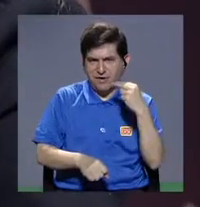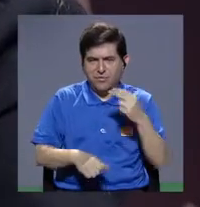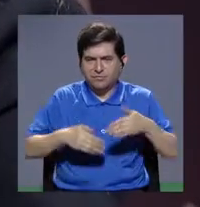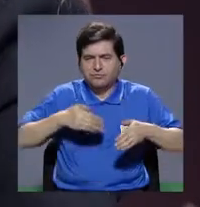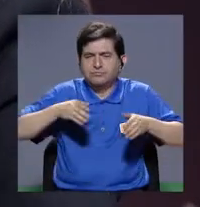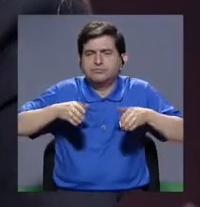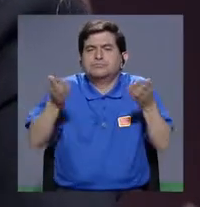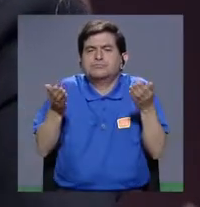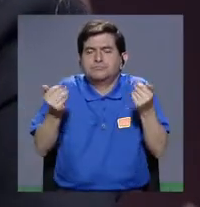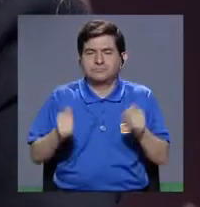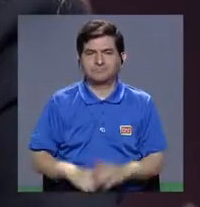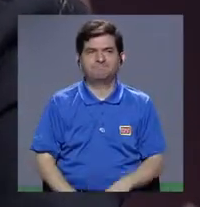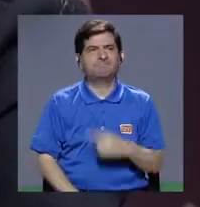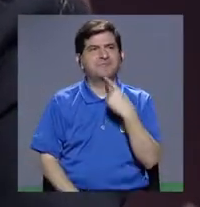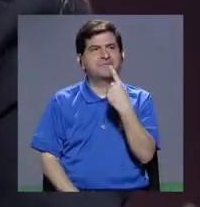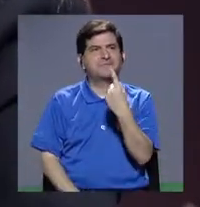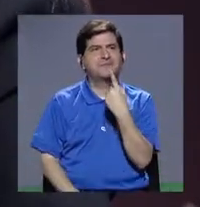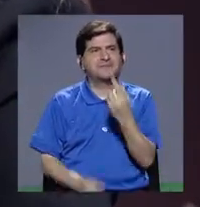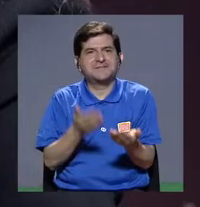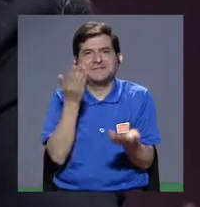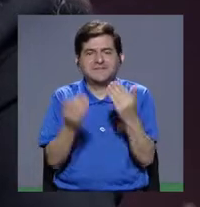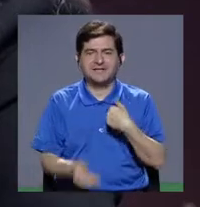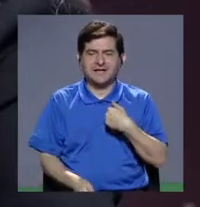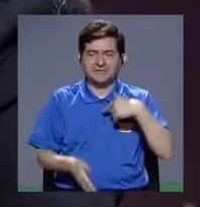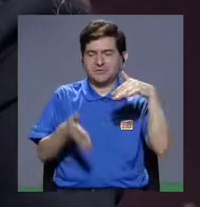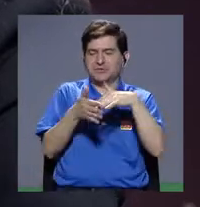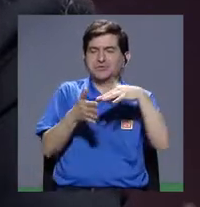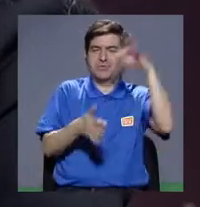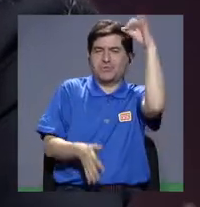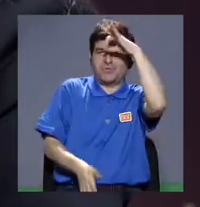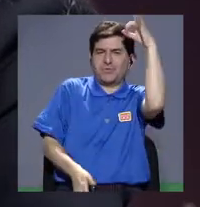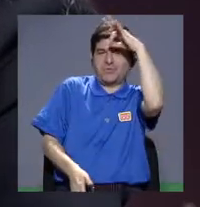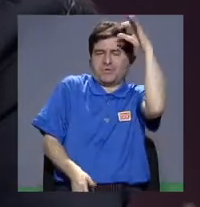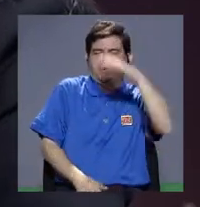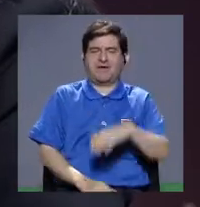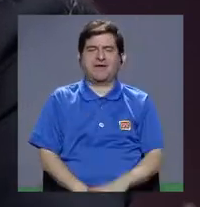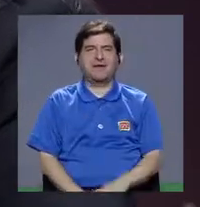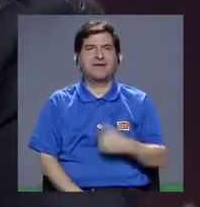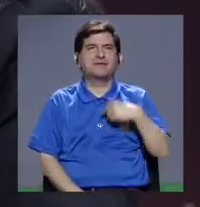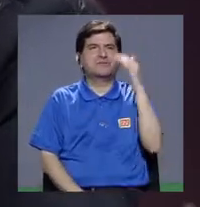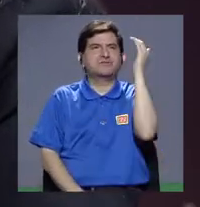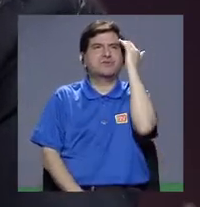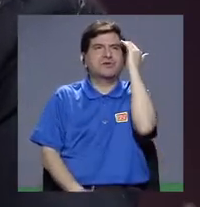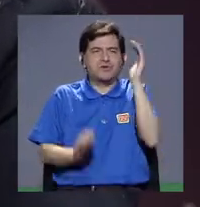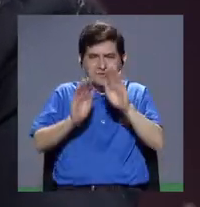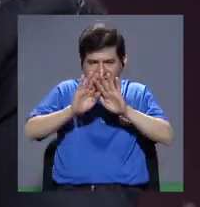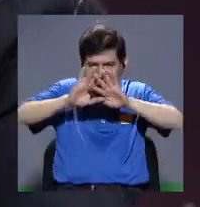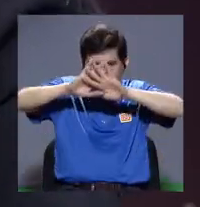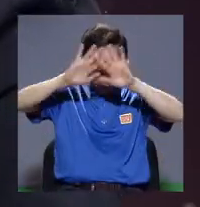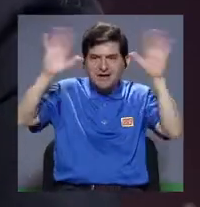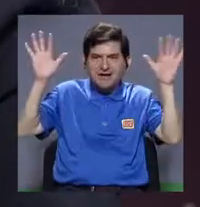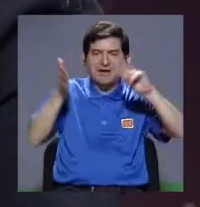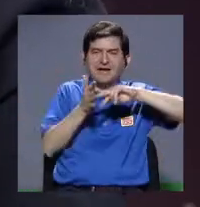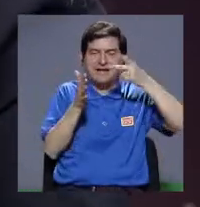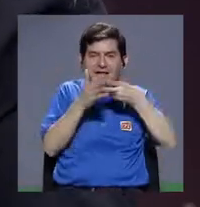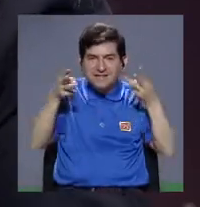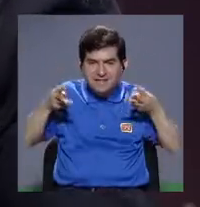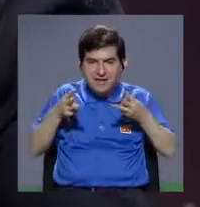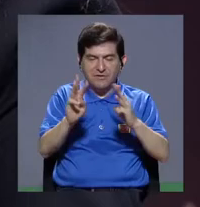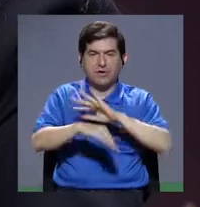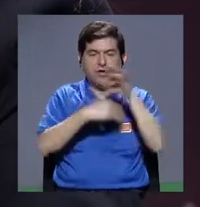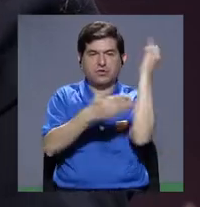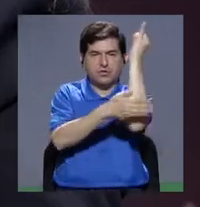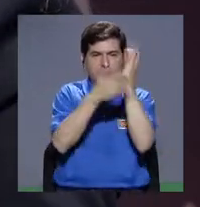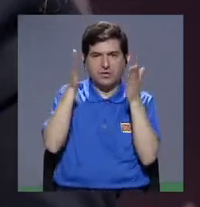digámoslo así como yo estudié filosofía tal vez tengo una conciencia más clara de lo que es el método todos los